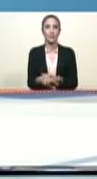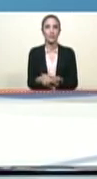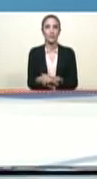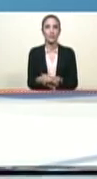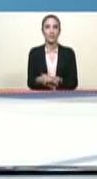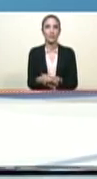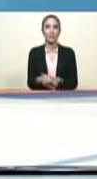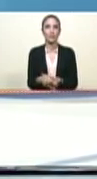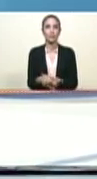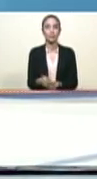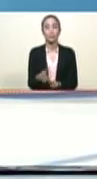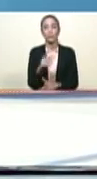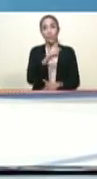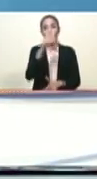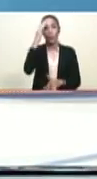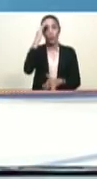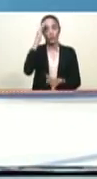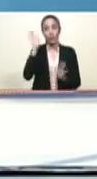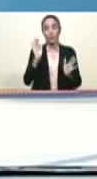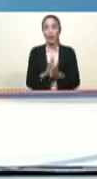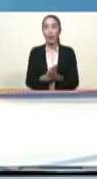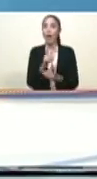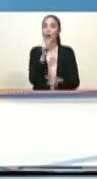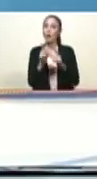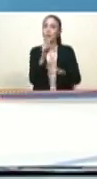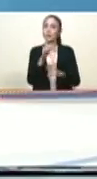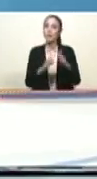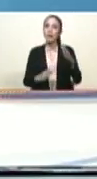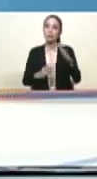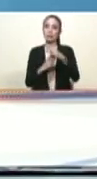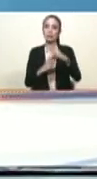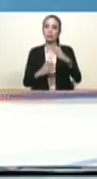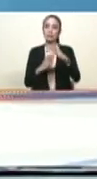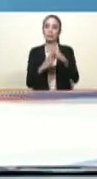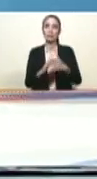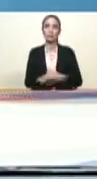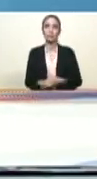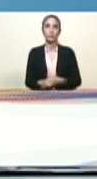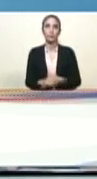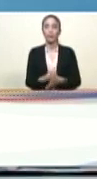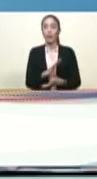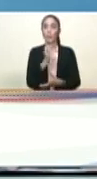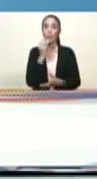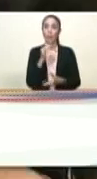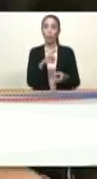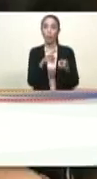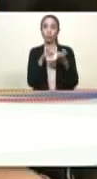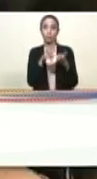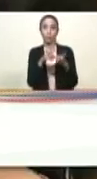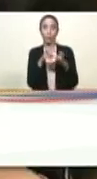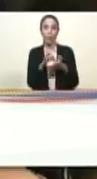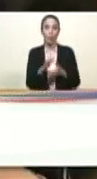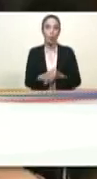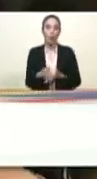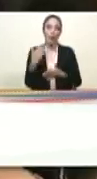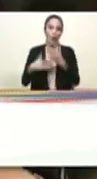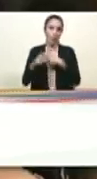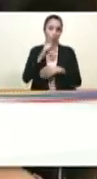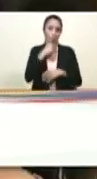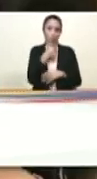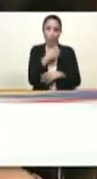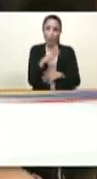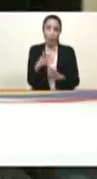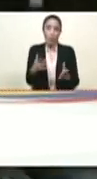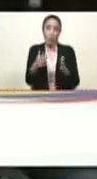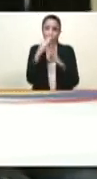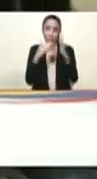del mundo. Usted sabe que hasta la vida le ponen límite. Es una caja de ahorro que generalmente no supera la edad